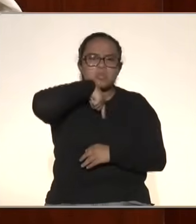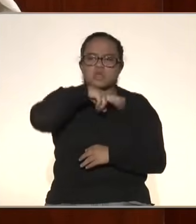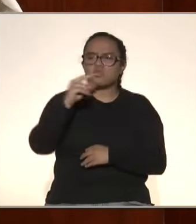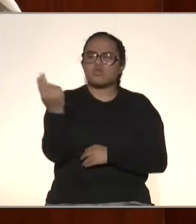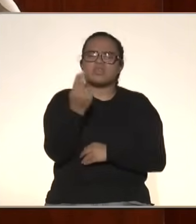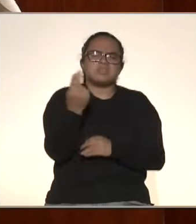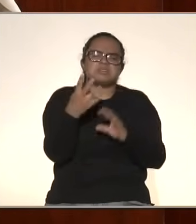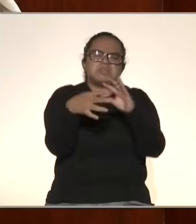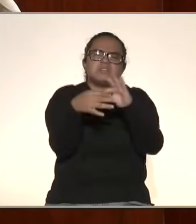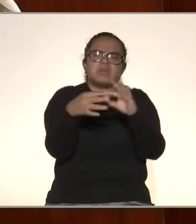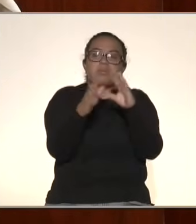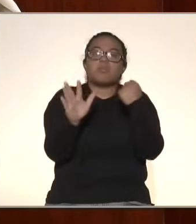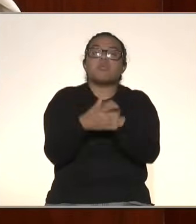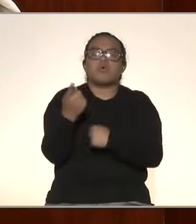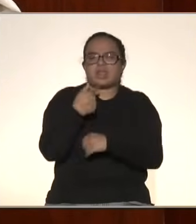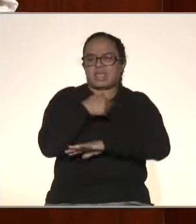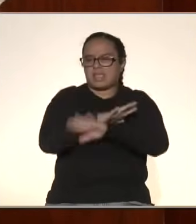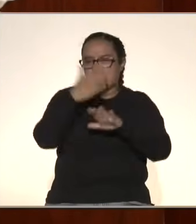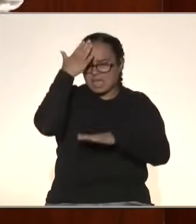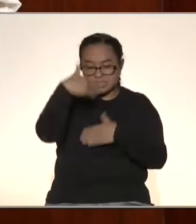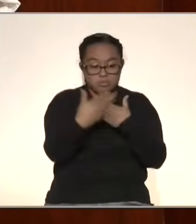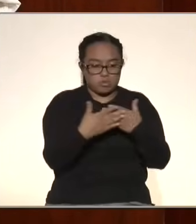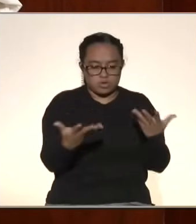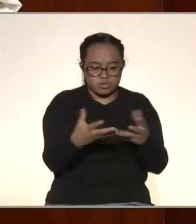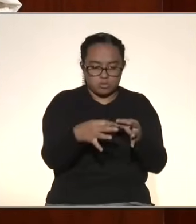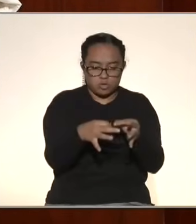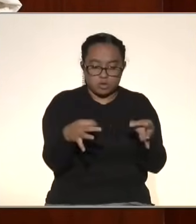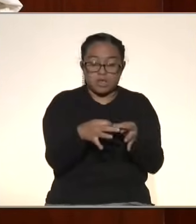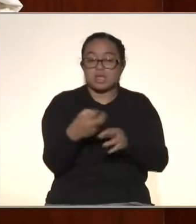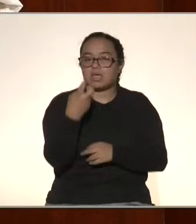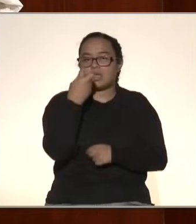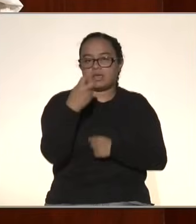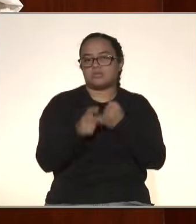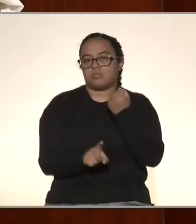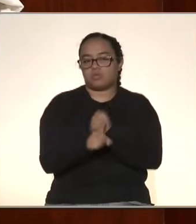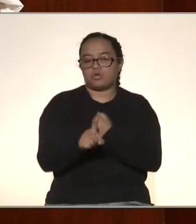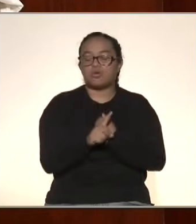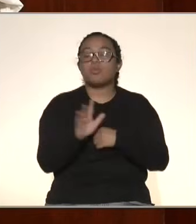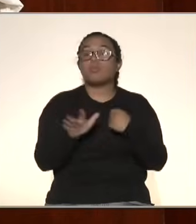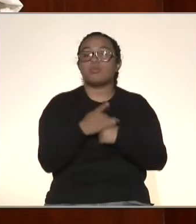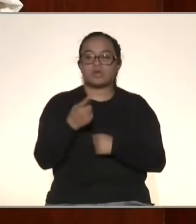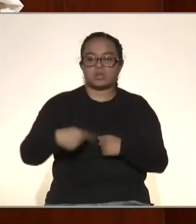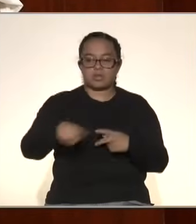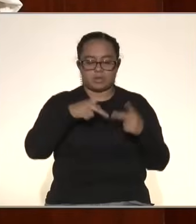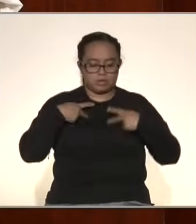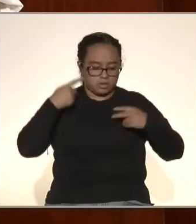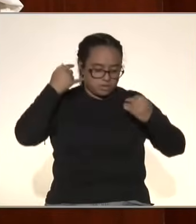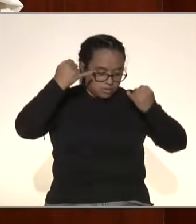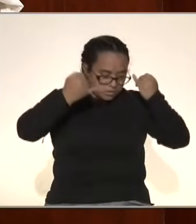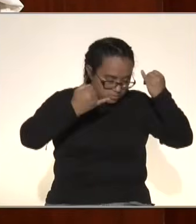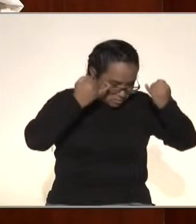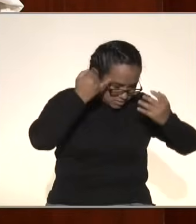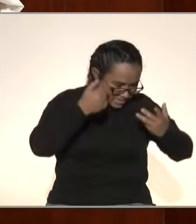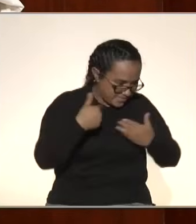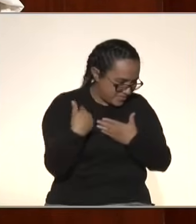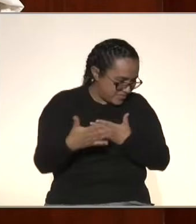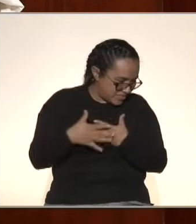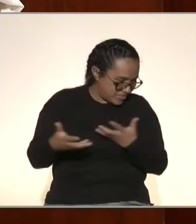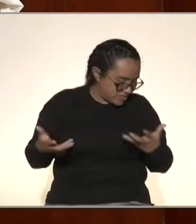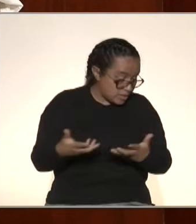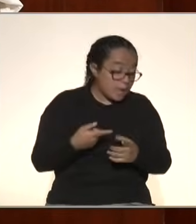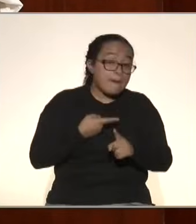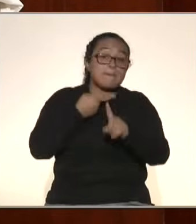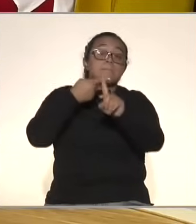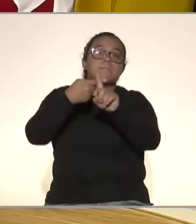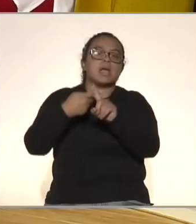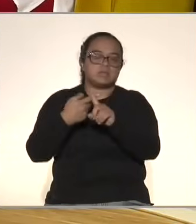porque ya sabemos que va a haber romeritos. Exacto. Entonces, ese es el problema. Las expectativas más el quedarse callado,